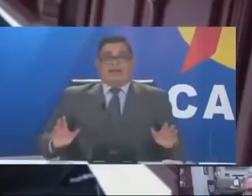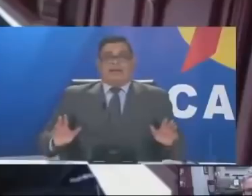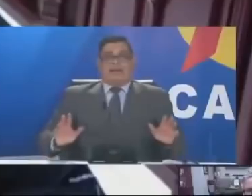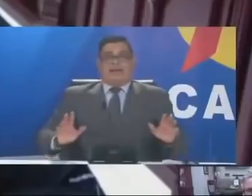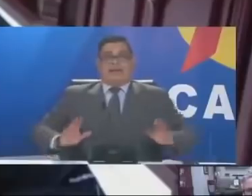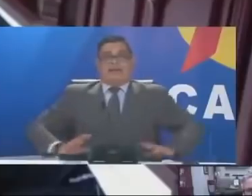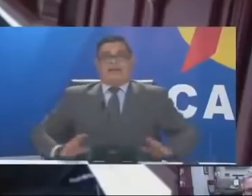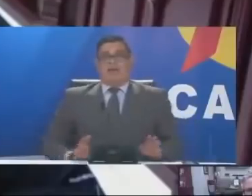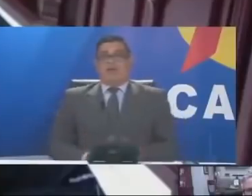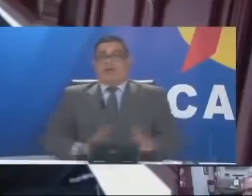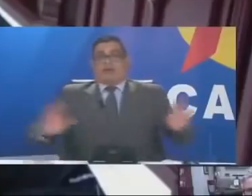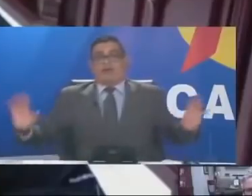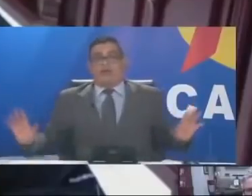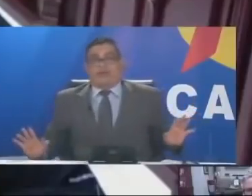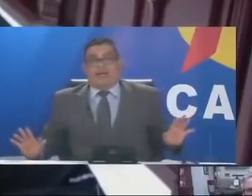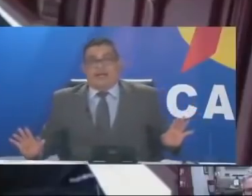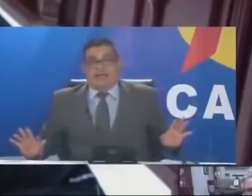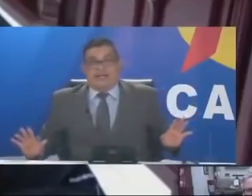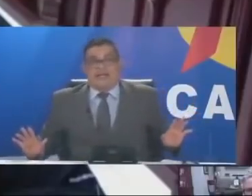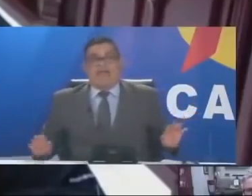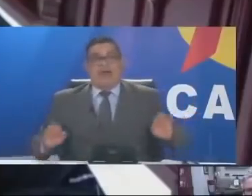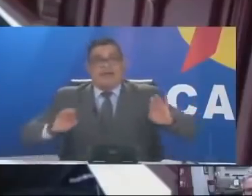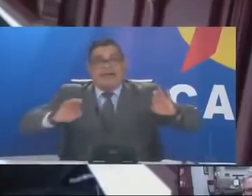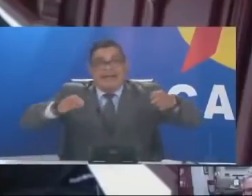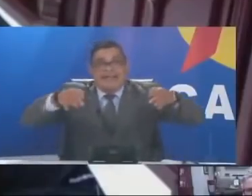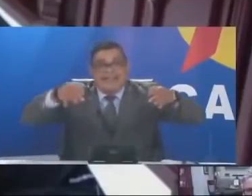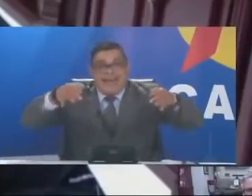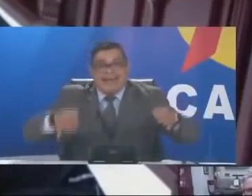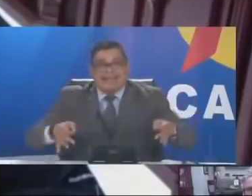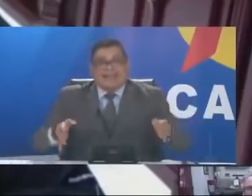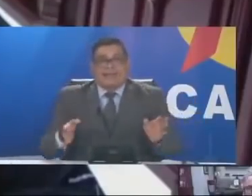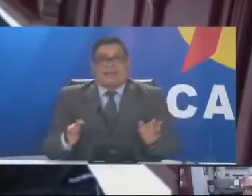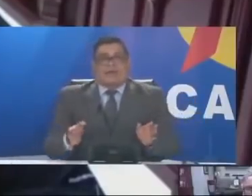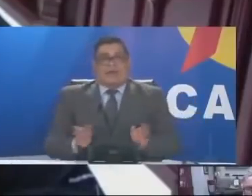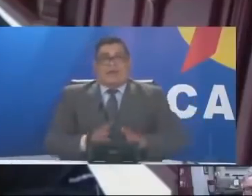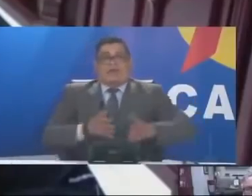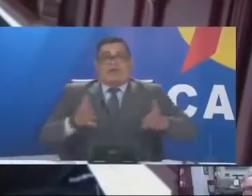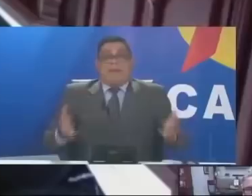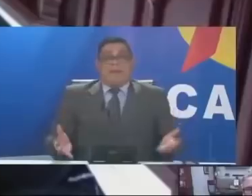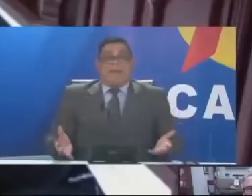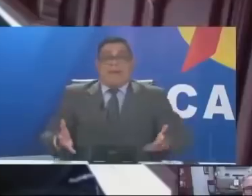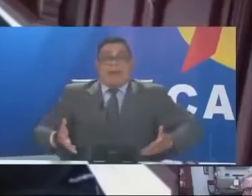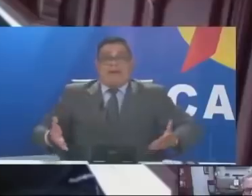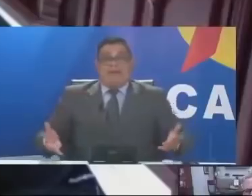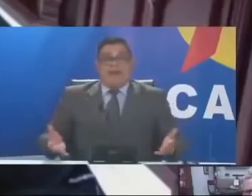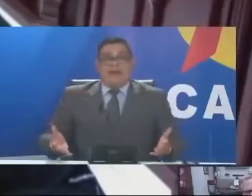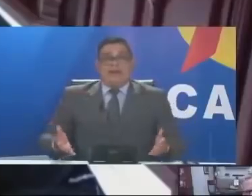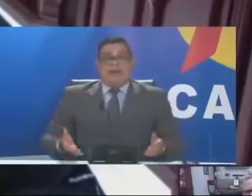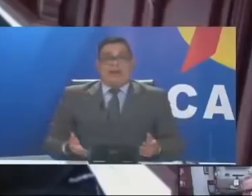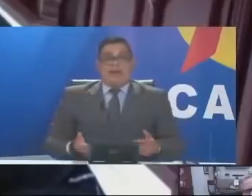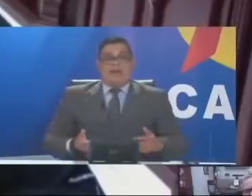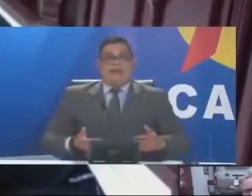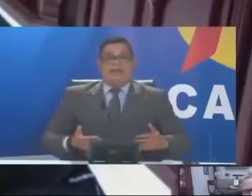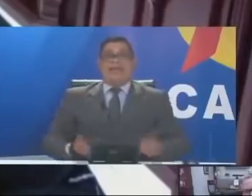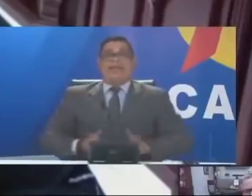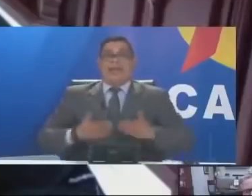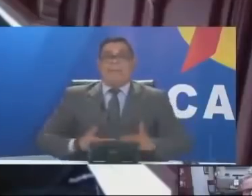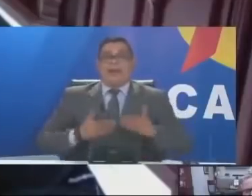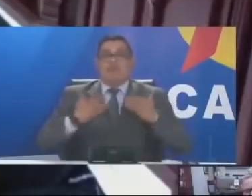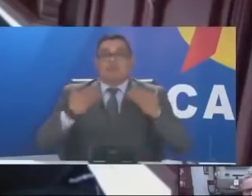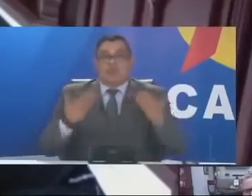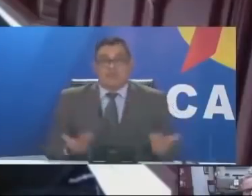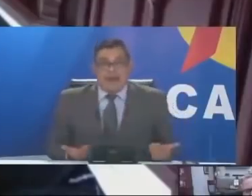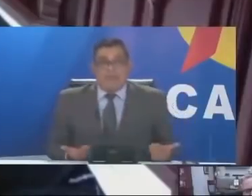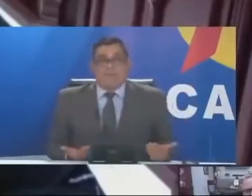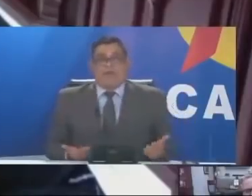mujer que no tuvo que construir otras casas fue adquirir casas ya hechas con las condiciones mínimas para vivir en dignidad